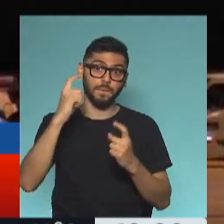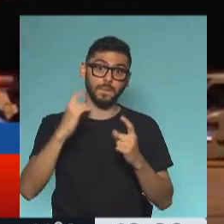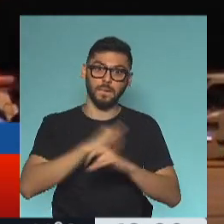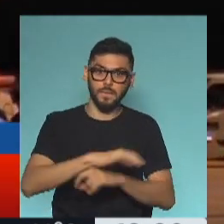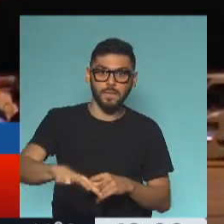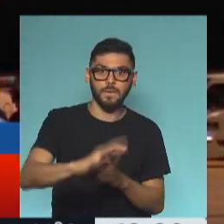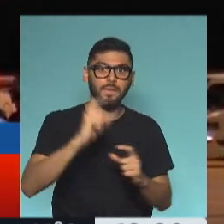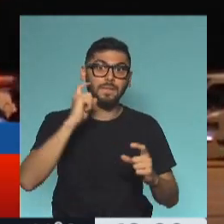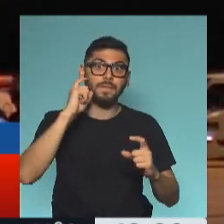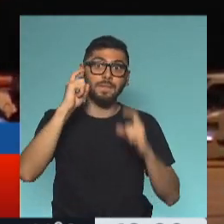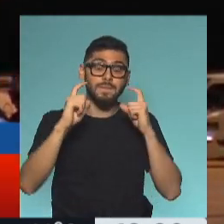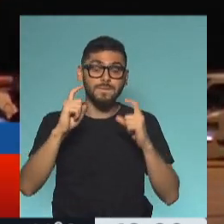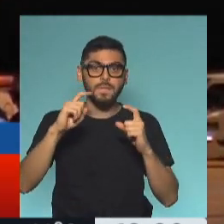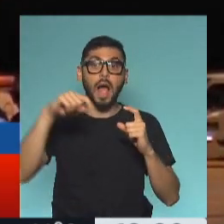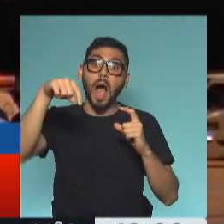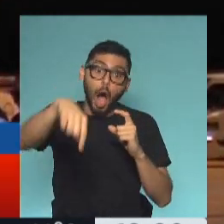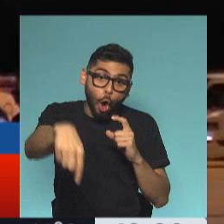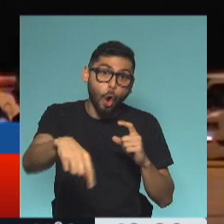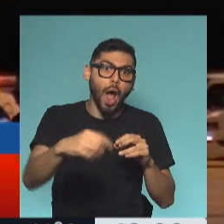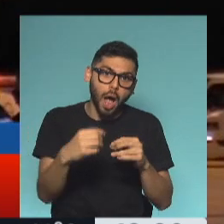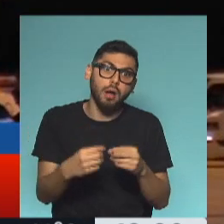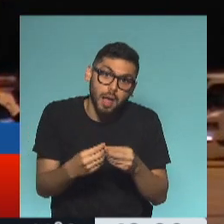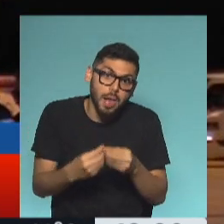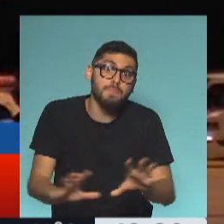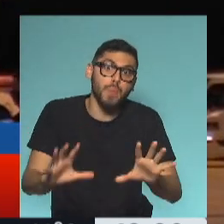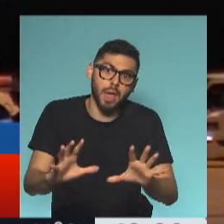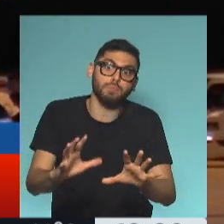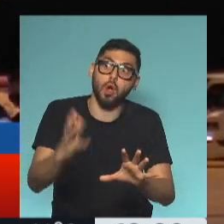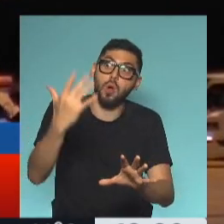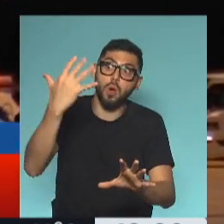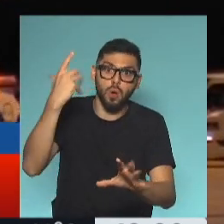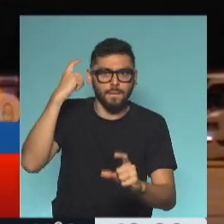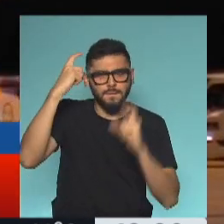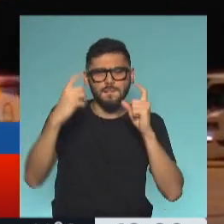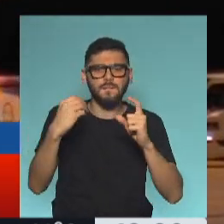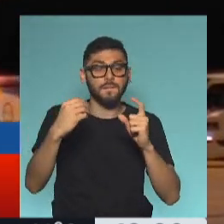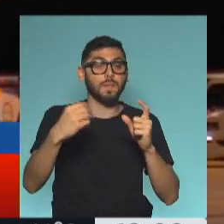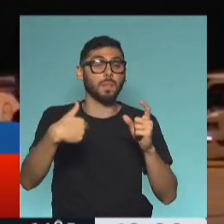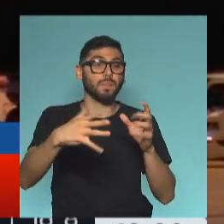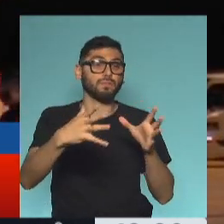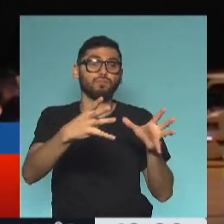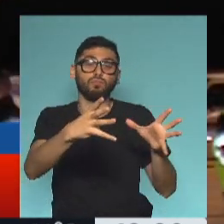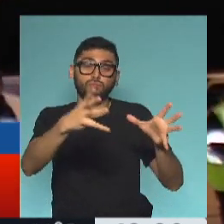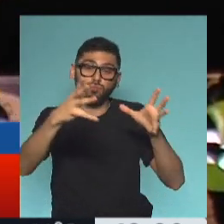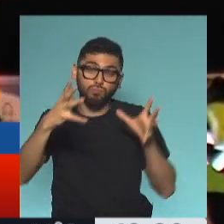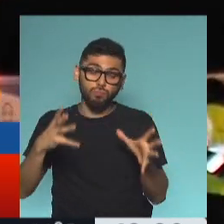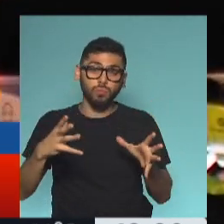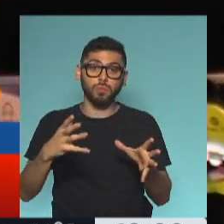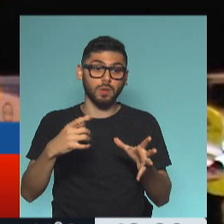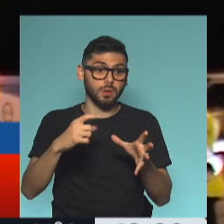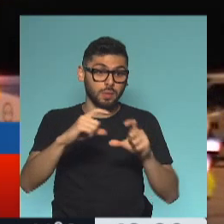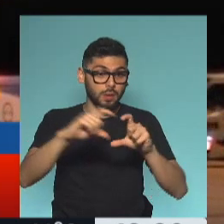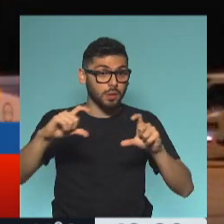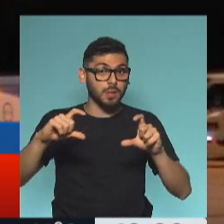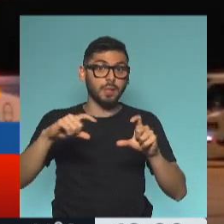esperanzado a todos con esto que ya comienza a ser factible, que es la llegada de vacunas de las que